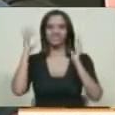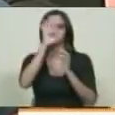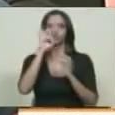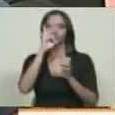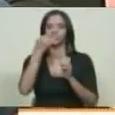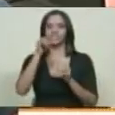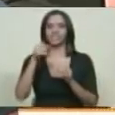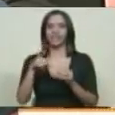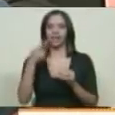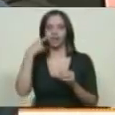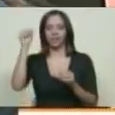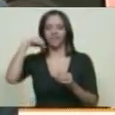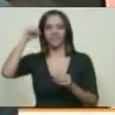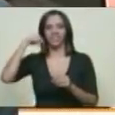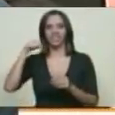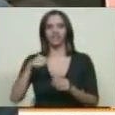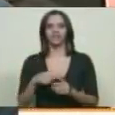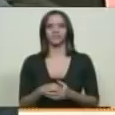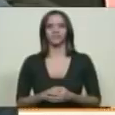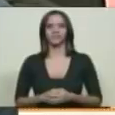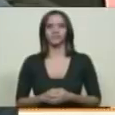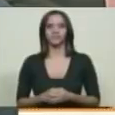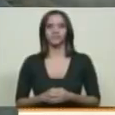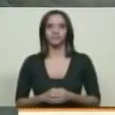con este video, ya regresamos con más de Zurda Conducta.